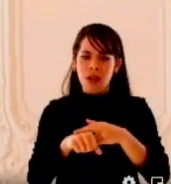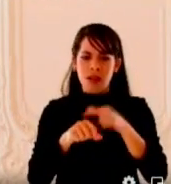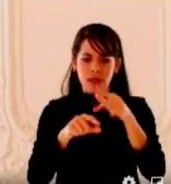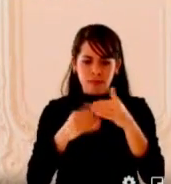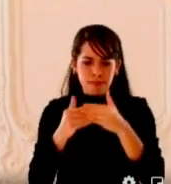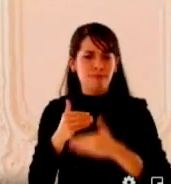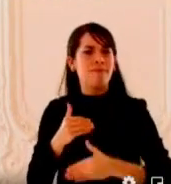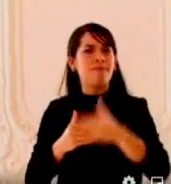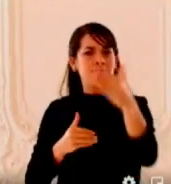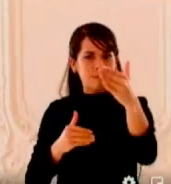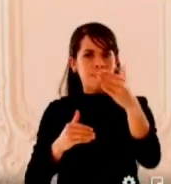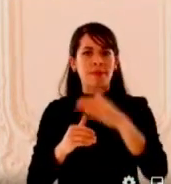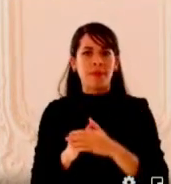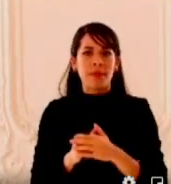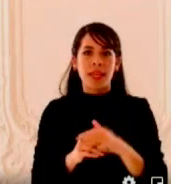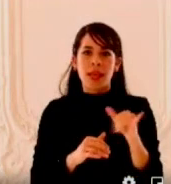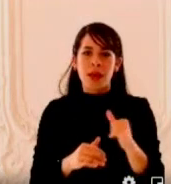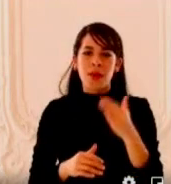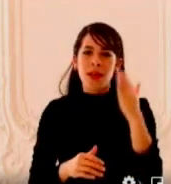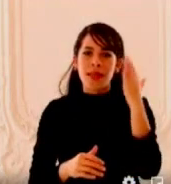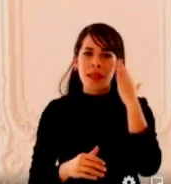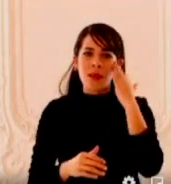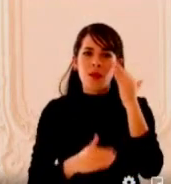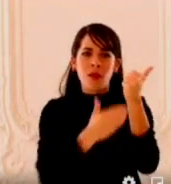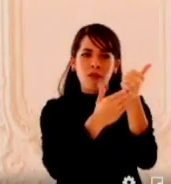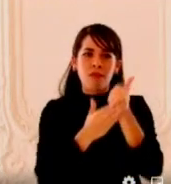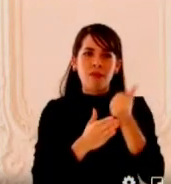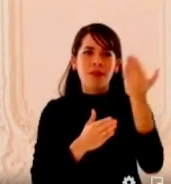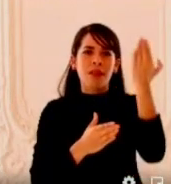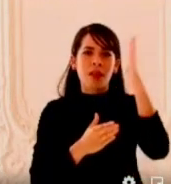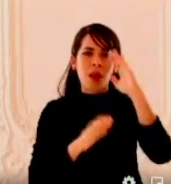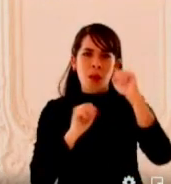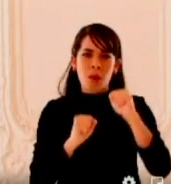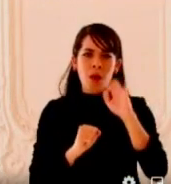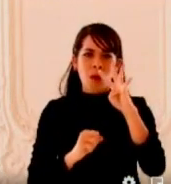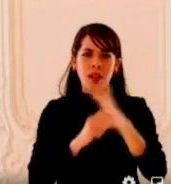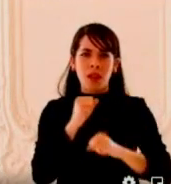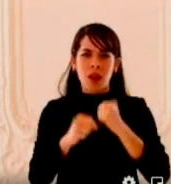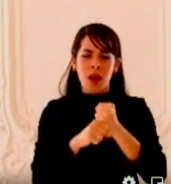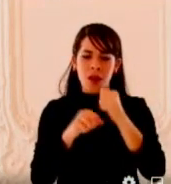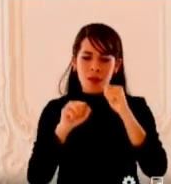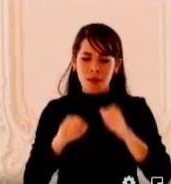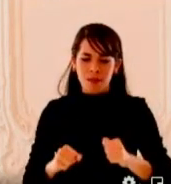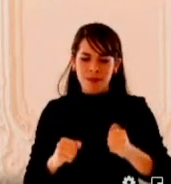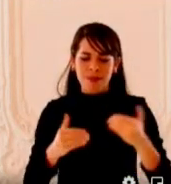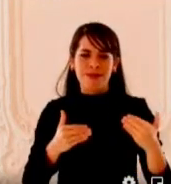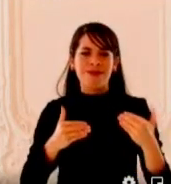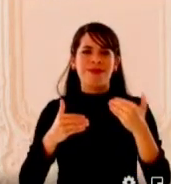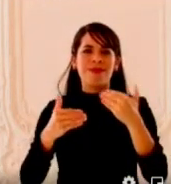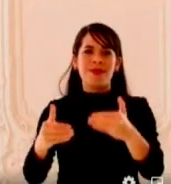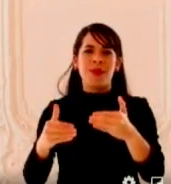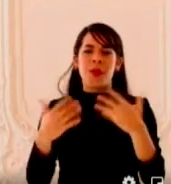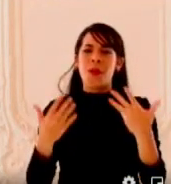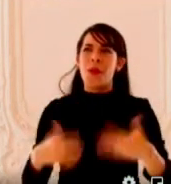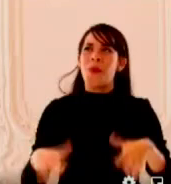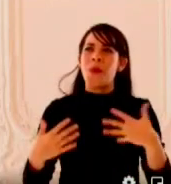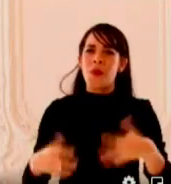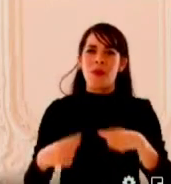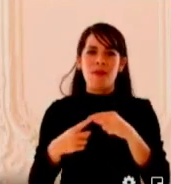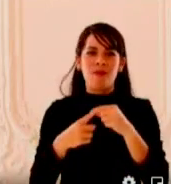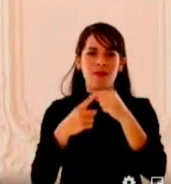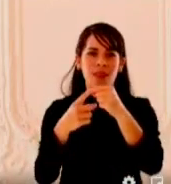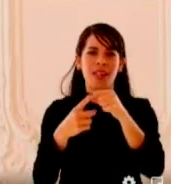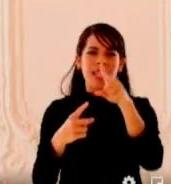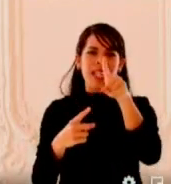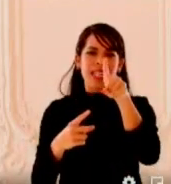delante. Finalmente, con el favor de Dios, en este cuatrenio podremos inaugurar una nueva pista de Aguadilla con un valor de